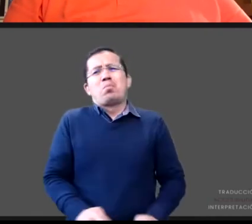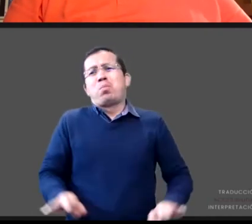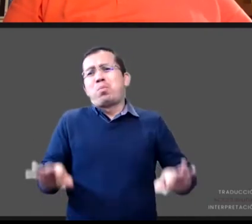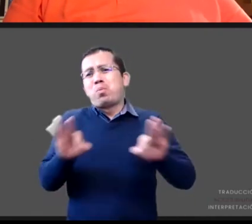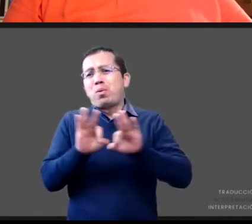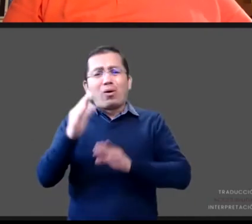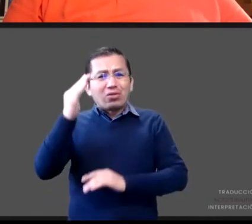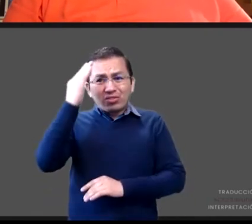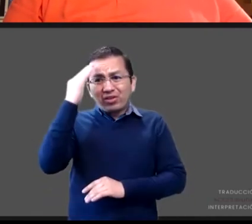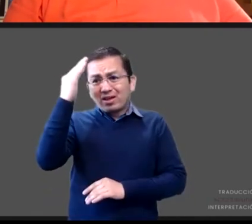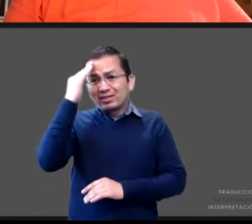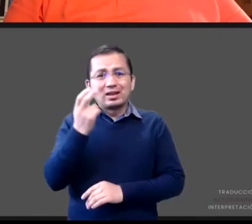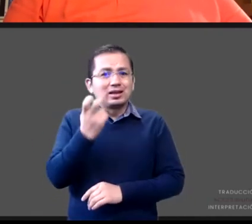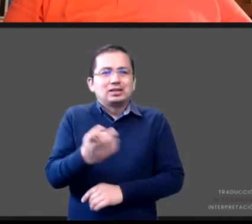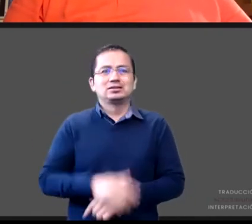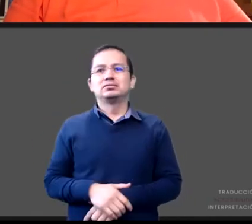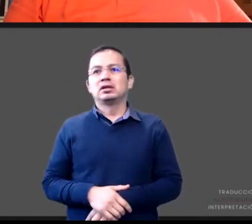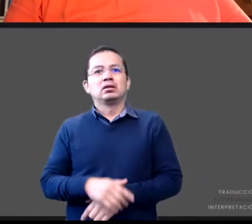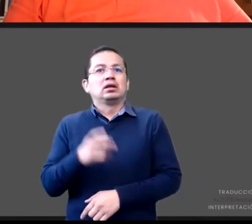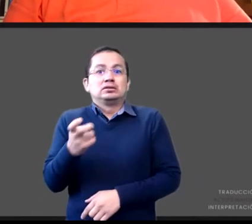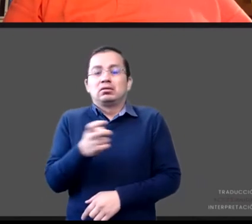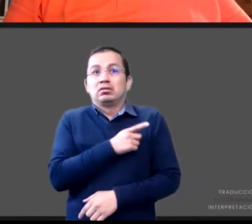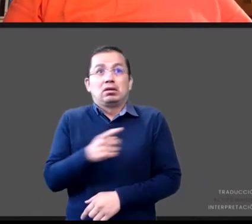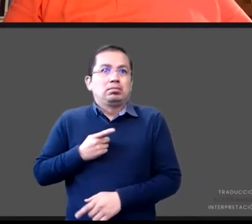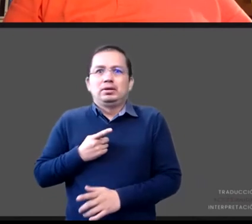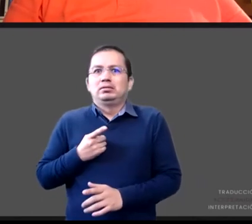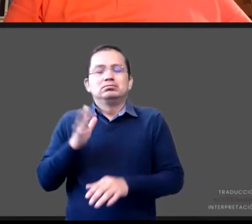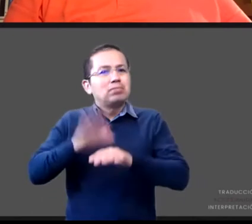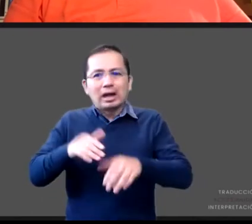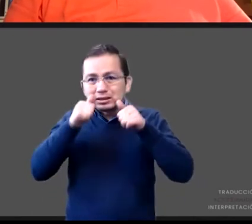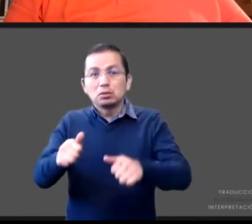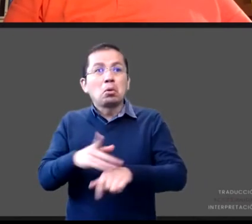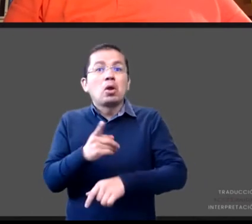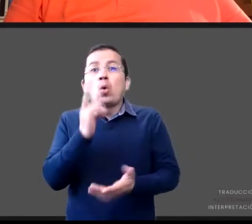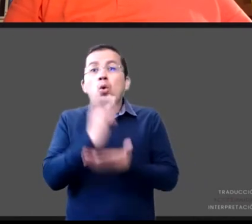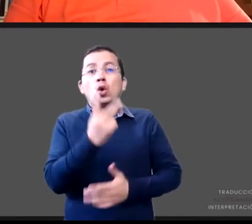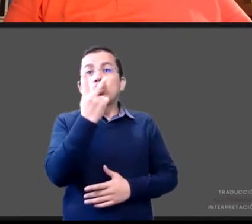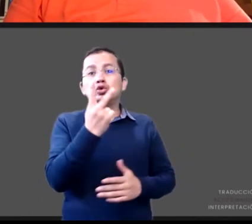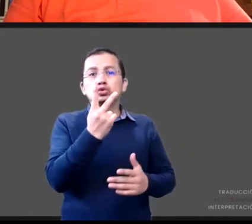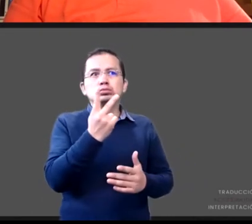recaiga en dos programas presupuestarios, cuyos recursos son